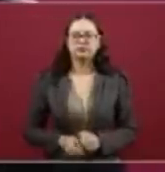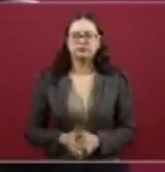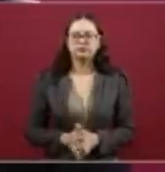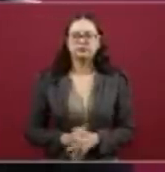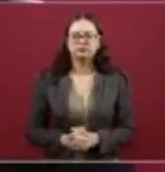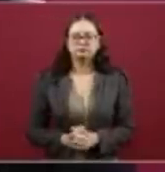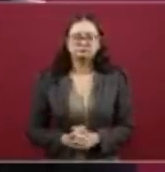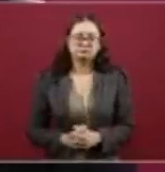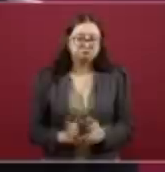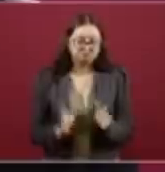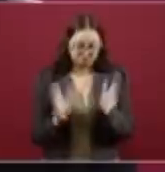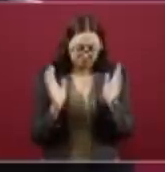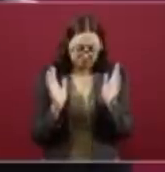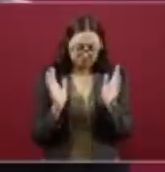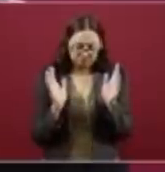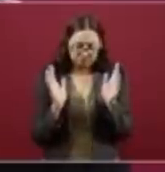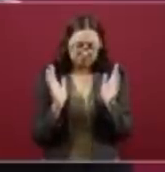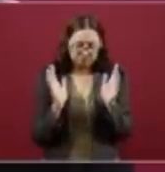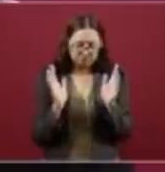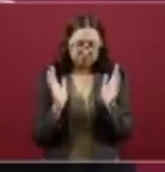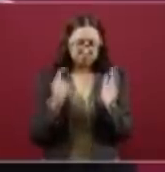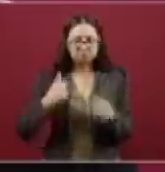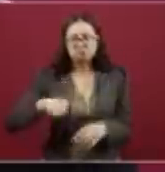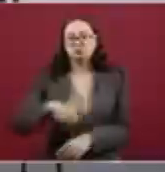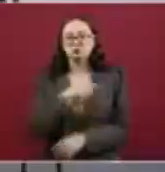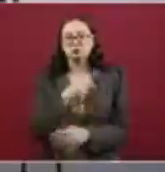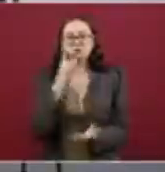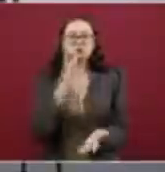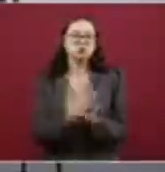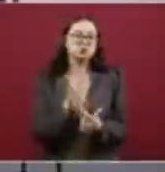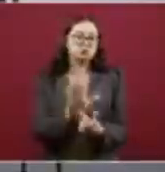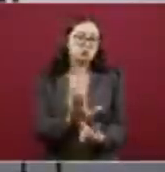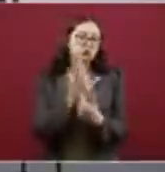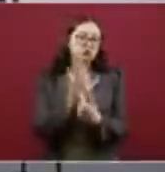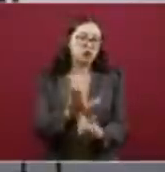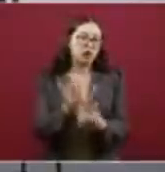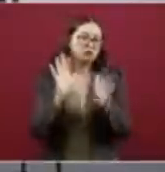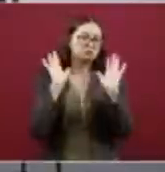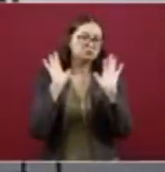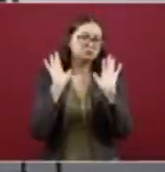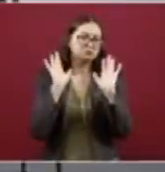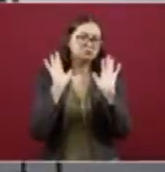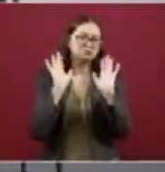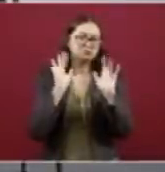lo único que hacemos, ¿no? Señalarlo.